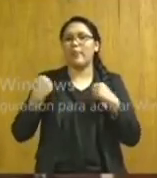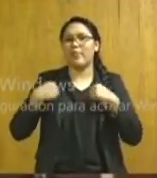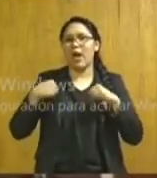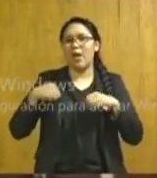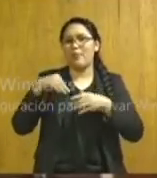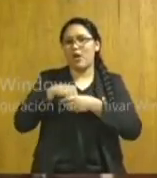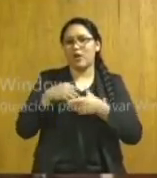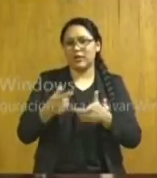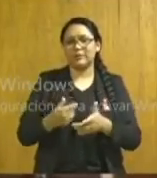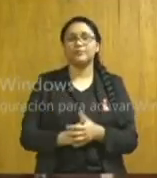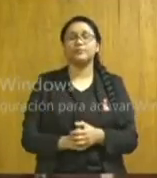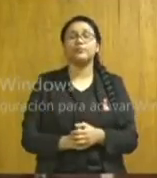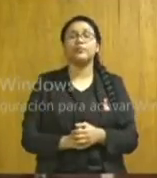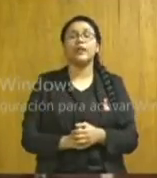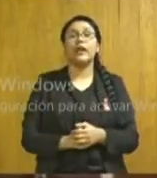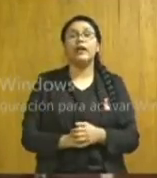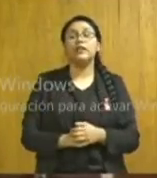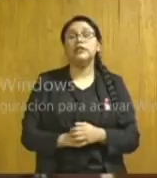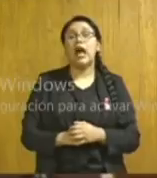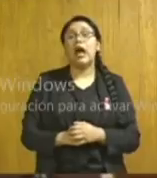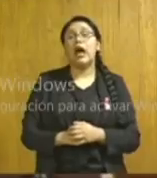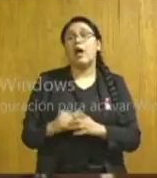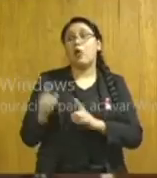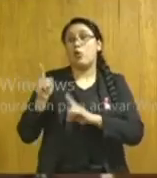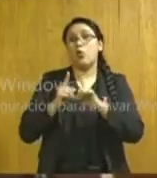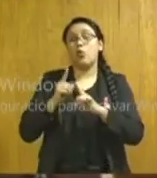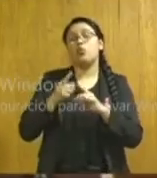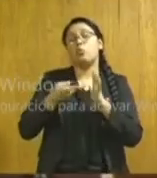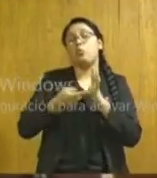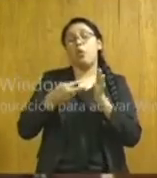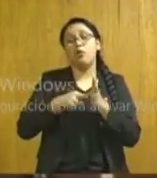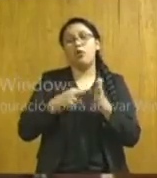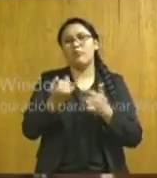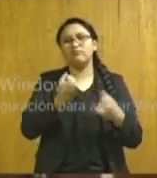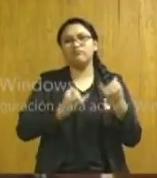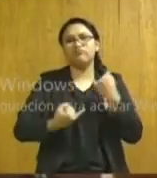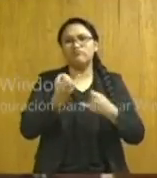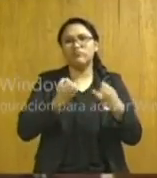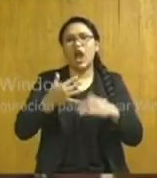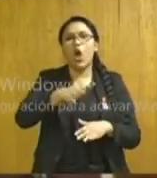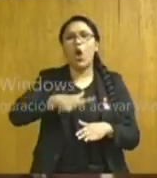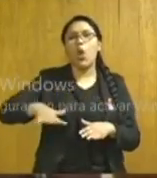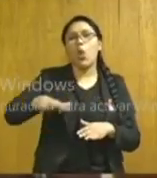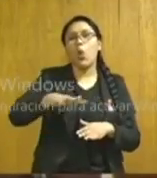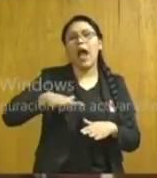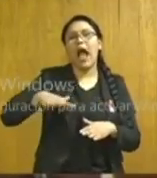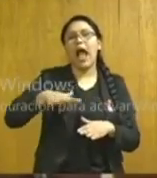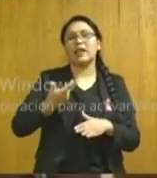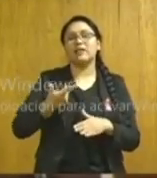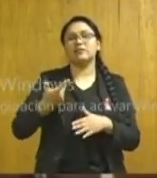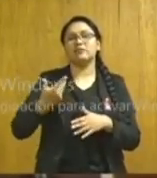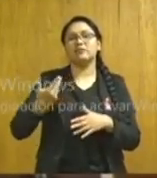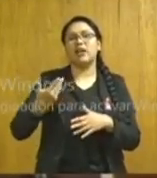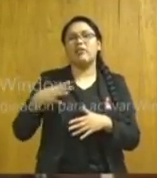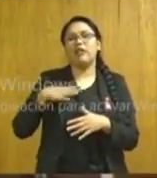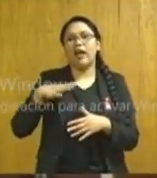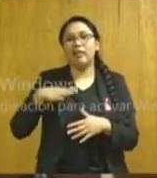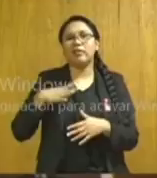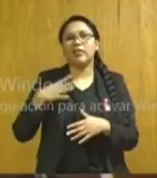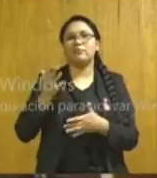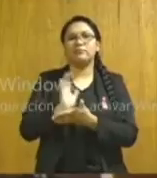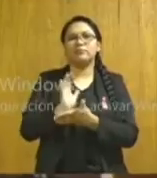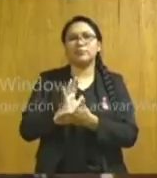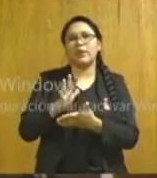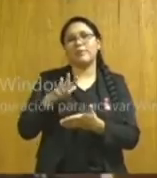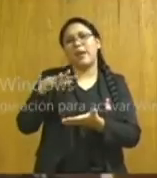Y nos comentaban la problemática de que hay muy pocos espacios o prácticamente no consiguen espacios a mano que no